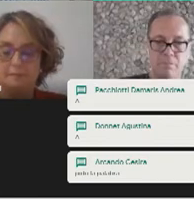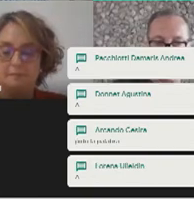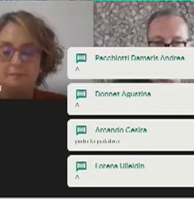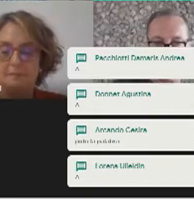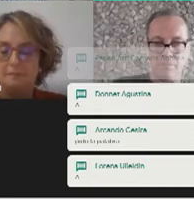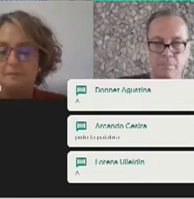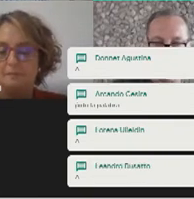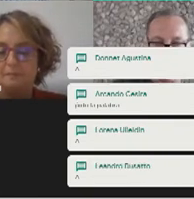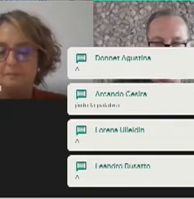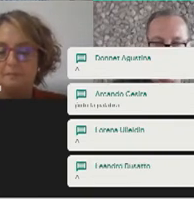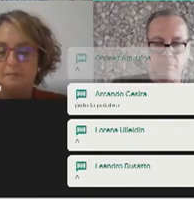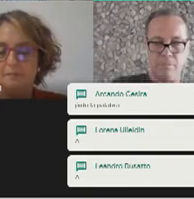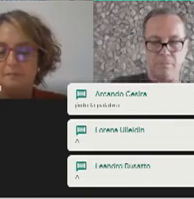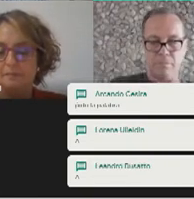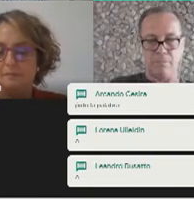lectura